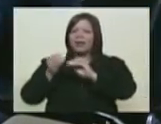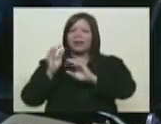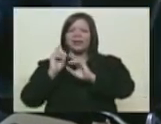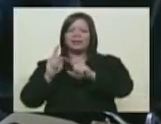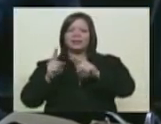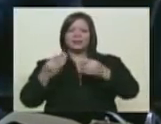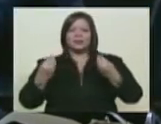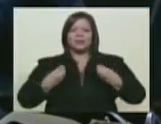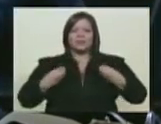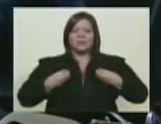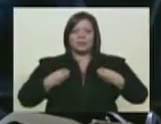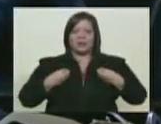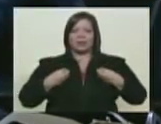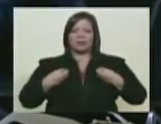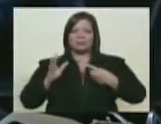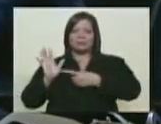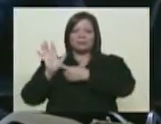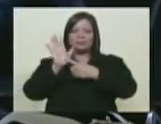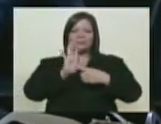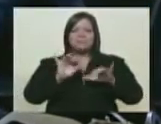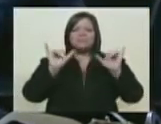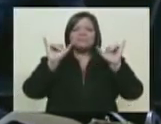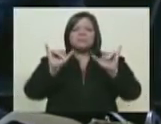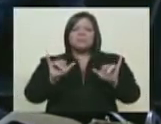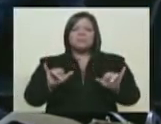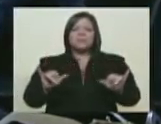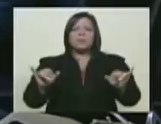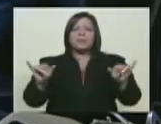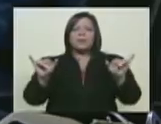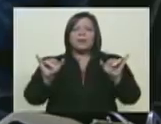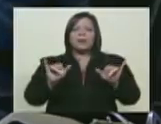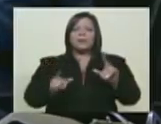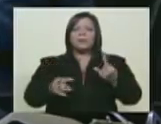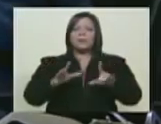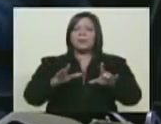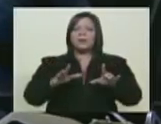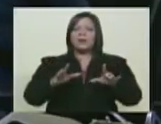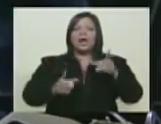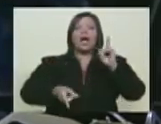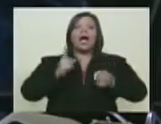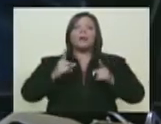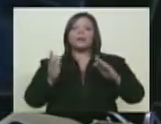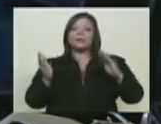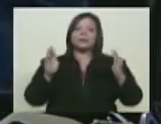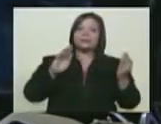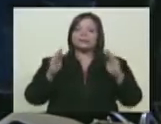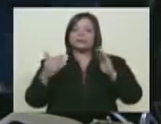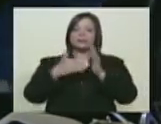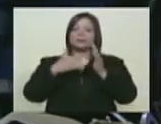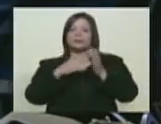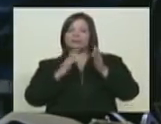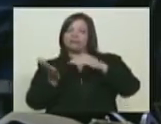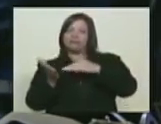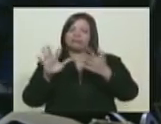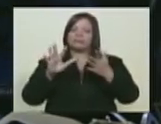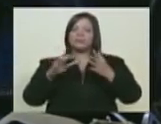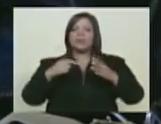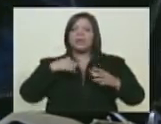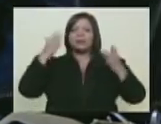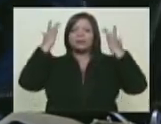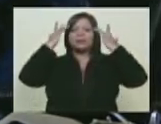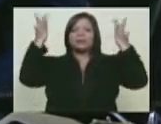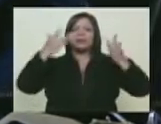vida del Che. Y son citadas en la misma... Y a veces contradictorias. Misma, a veces contradictorias. Yo parto del supuesto de que el lector es